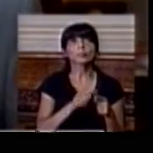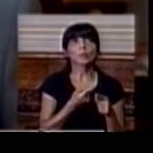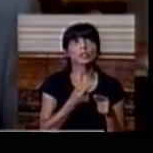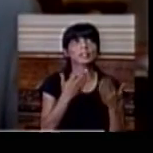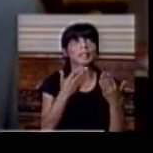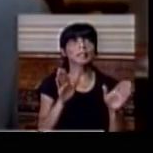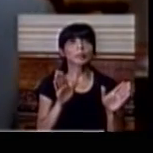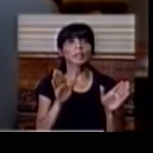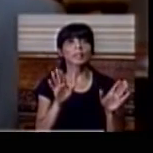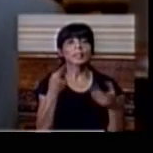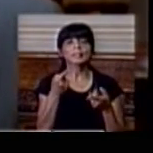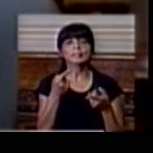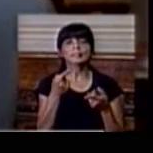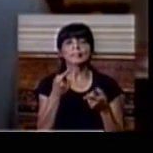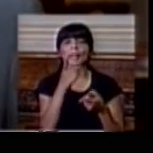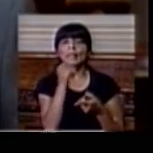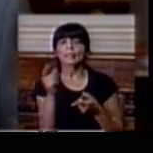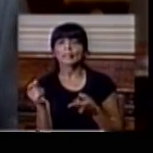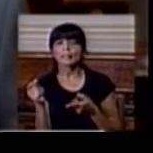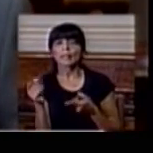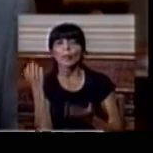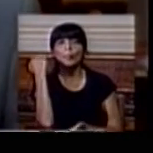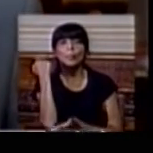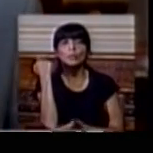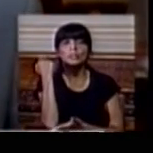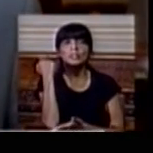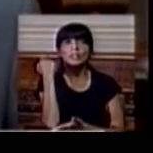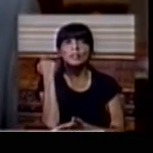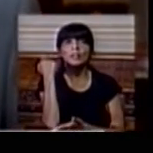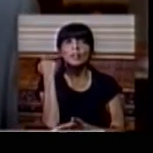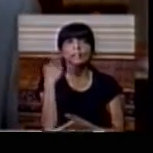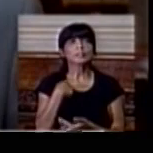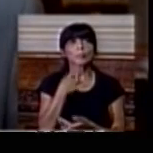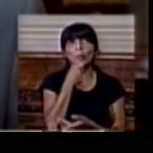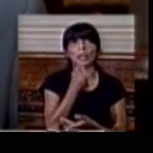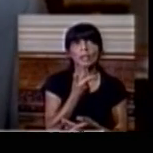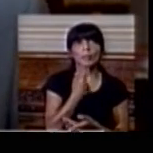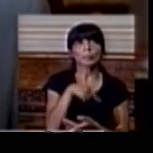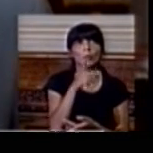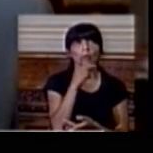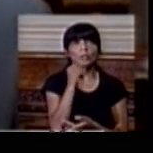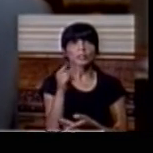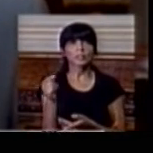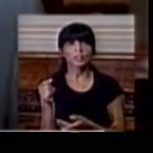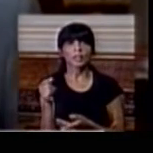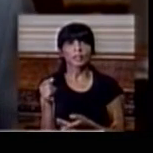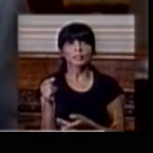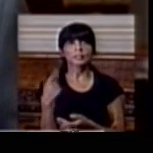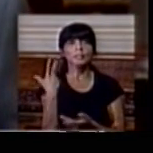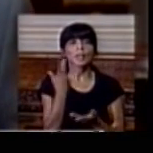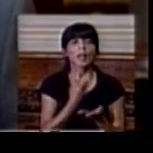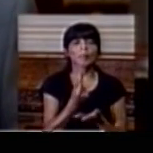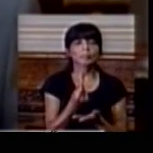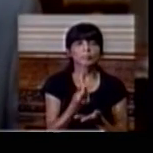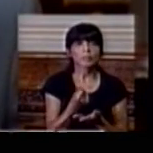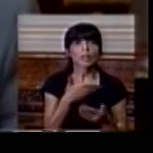esta política económica. Se cuestiona el nivel de gasto público, se cuestiona el déficit fiscal, se cuestiona la política